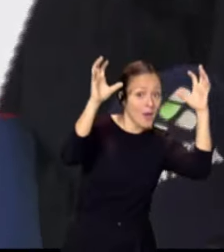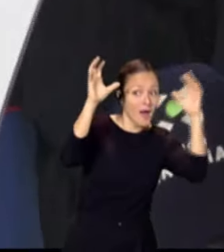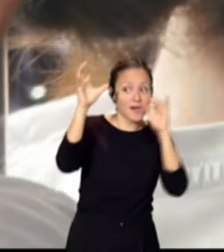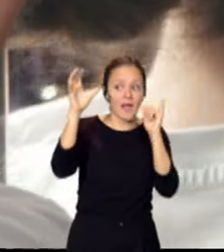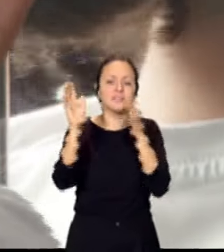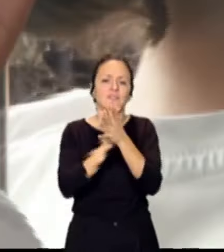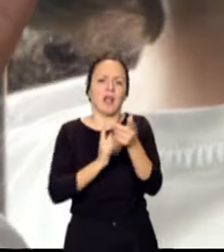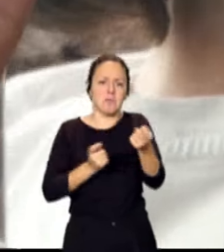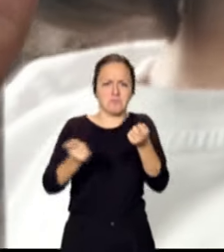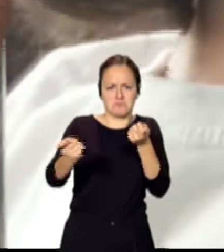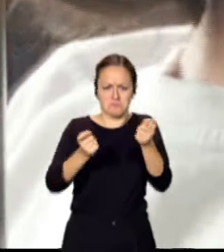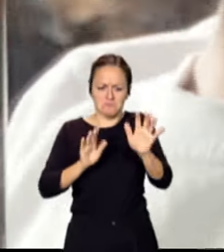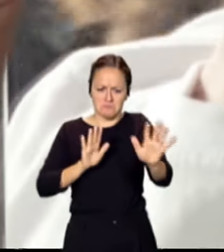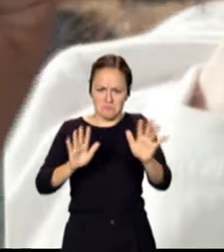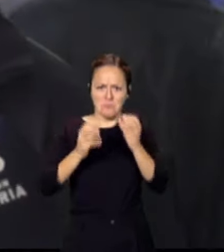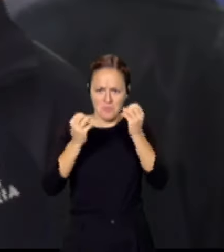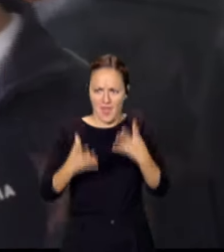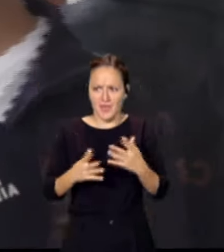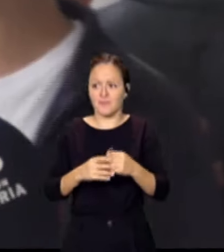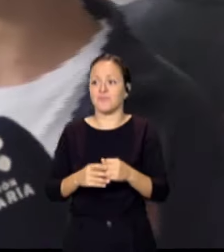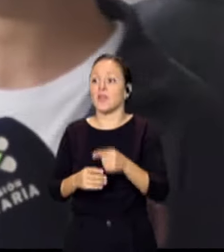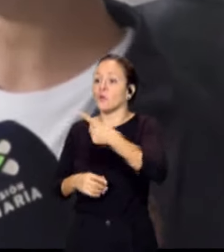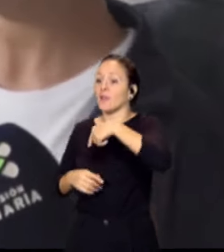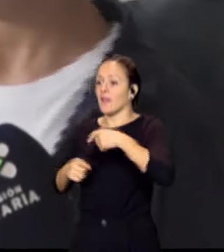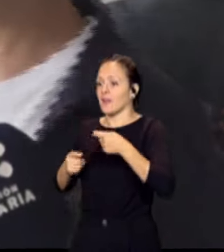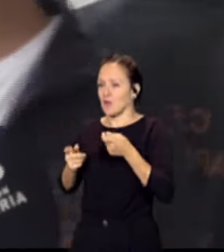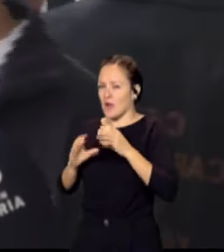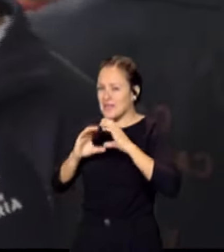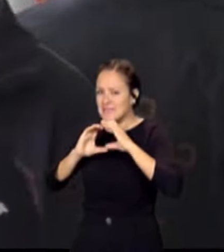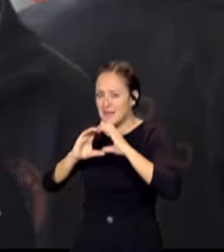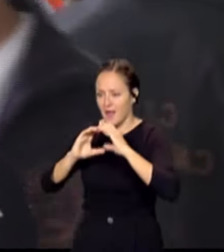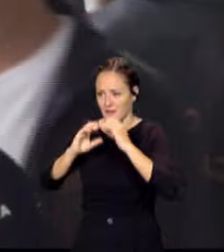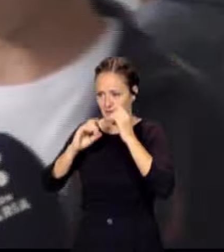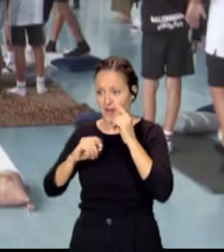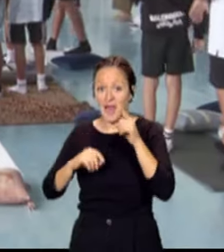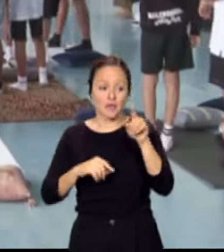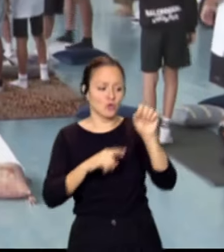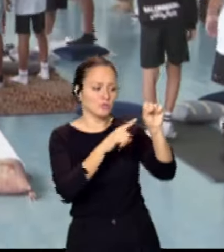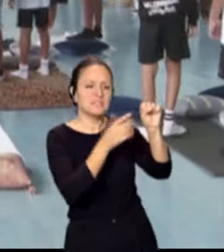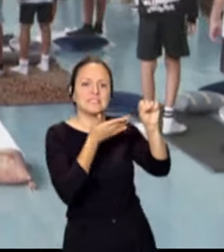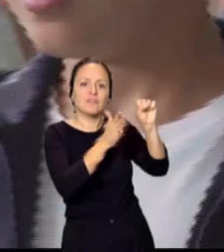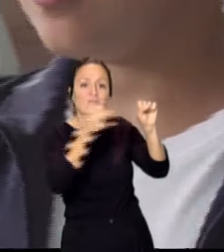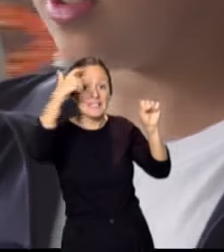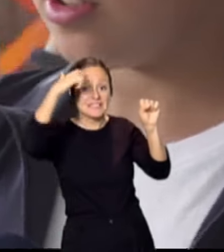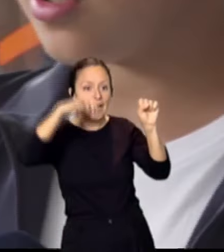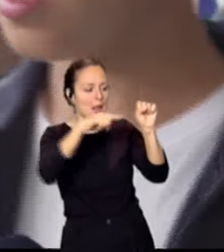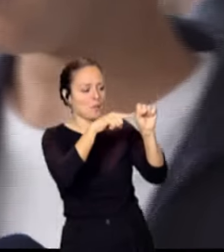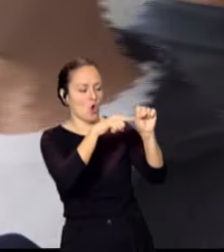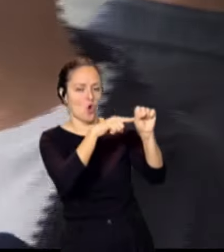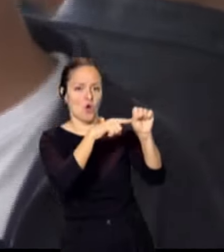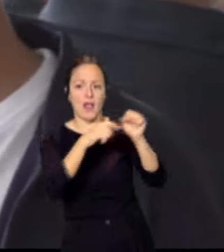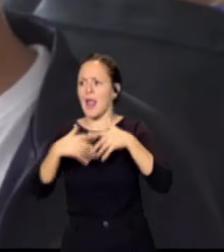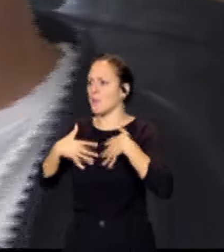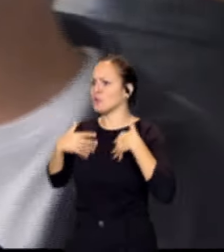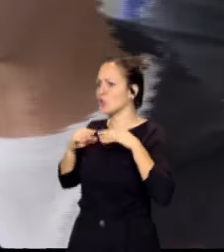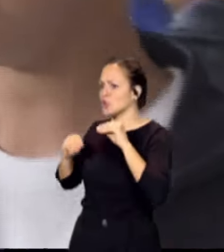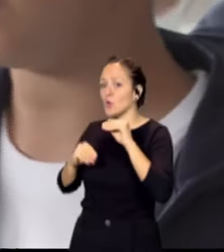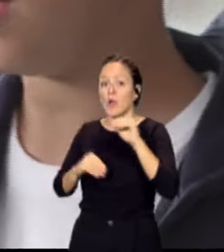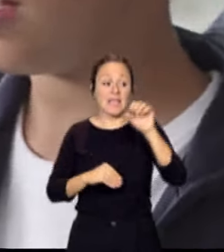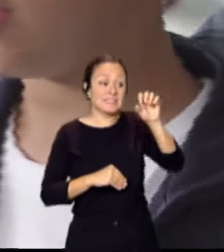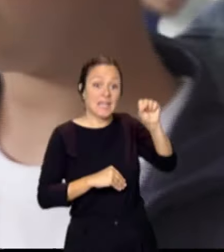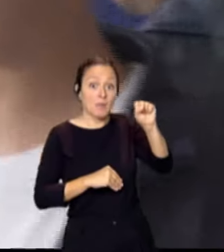regulares que logren canalizar a esto se le llama el cerebro en la mano sus emociones nuestro cerebro se